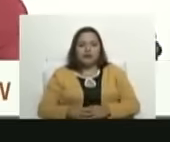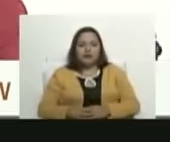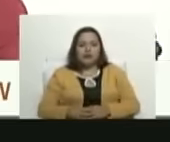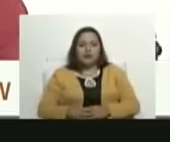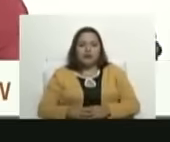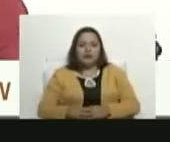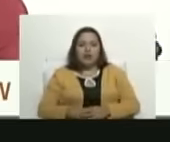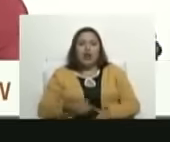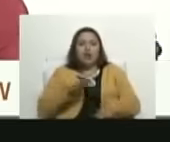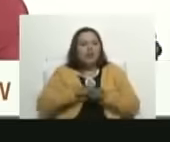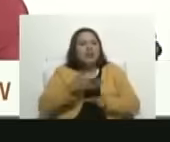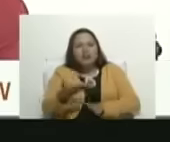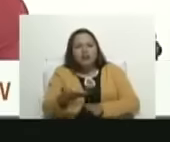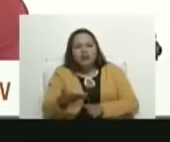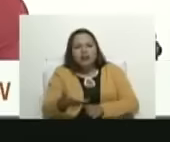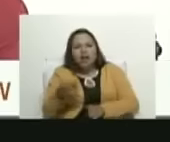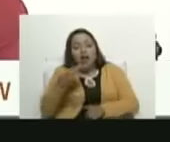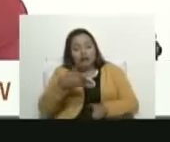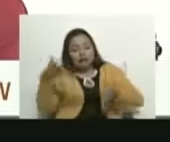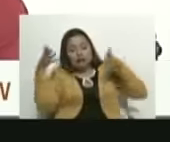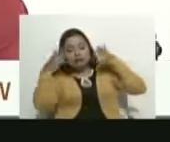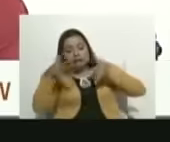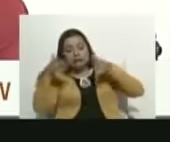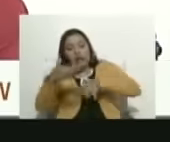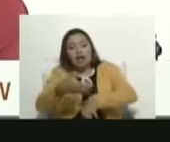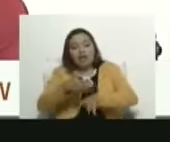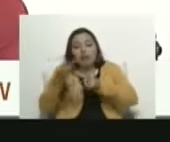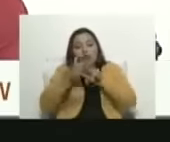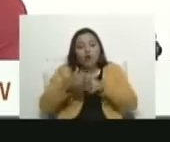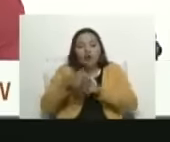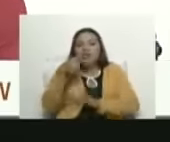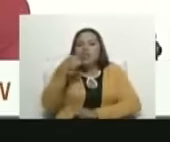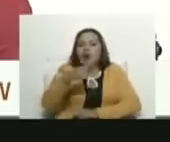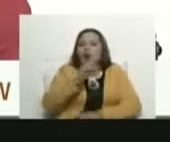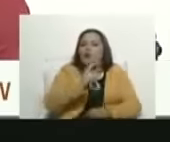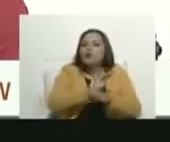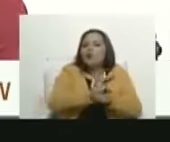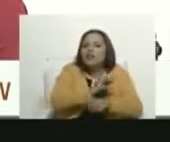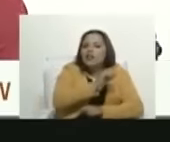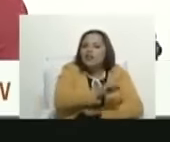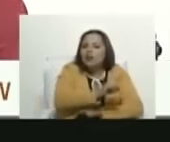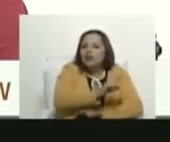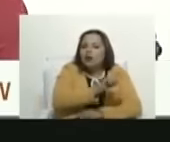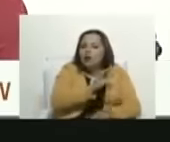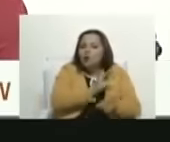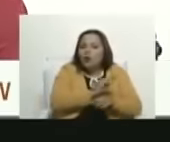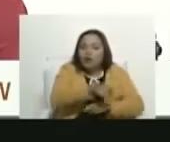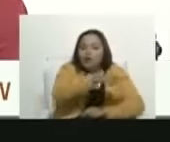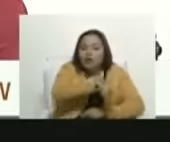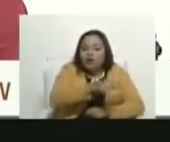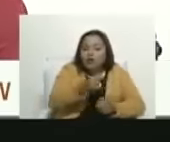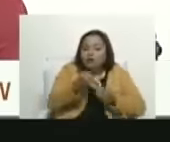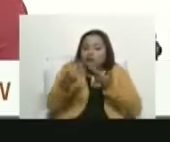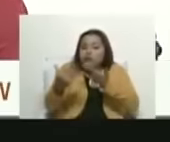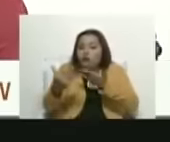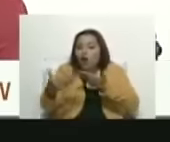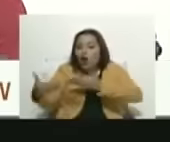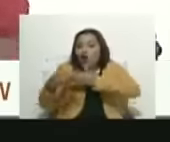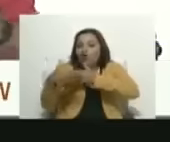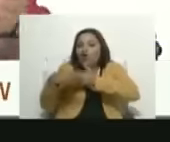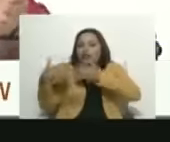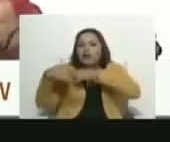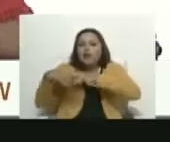Porque la orden que le dieron fue, cuidado. Cuidado ustedes. Declaran algo contra la ExxonMobil o contra